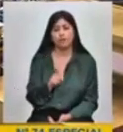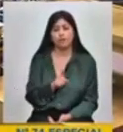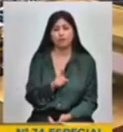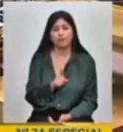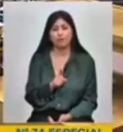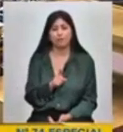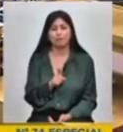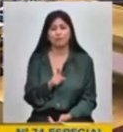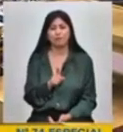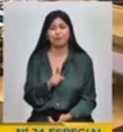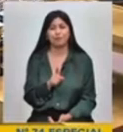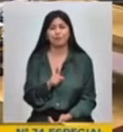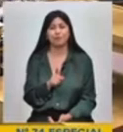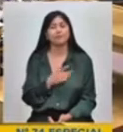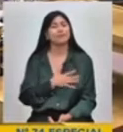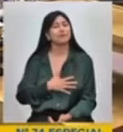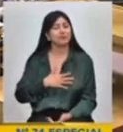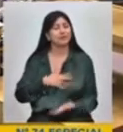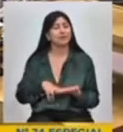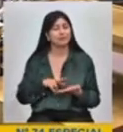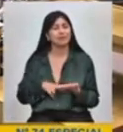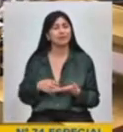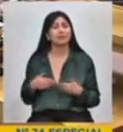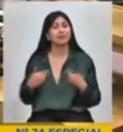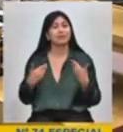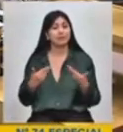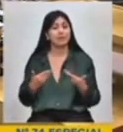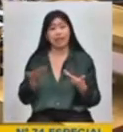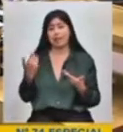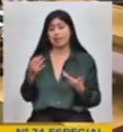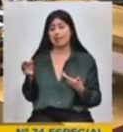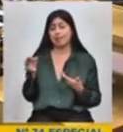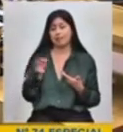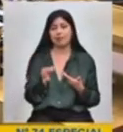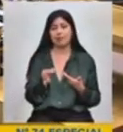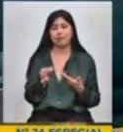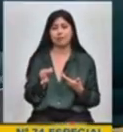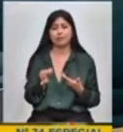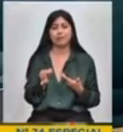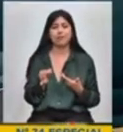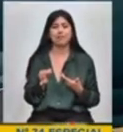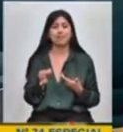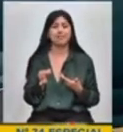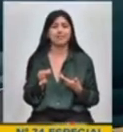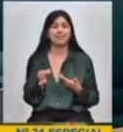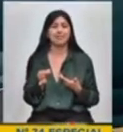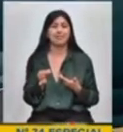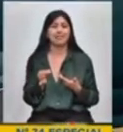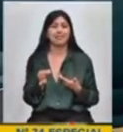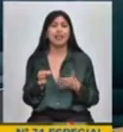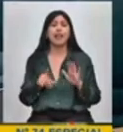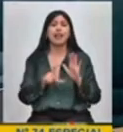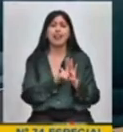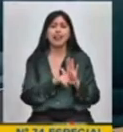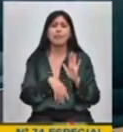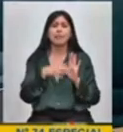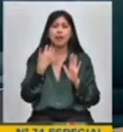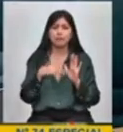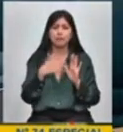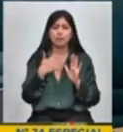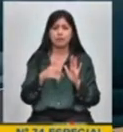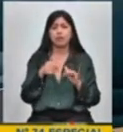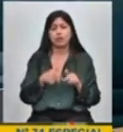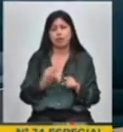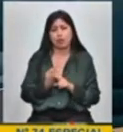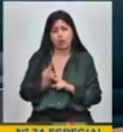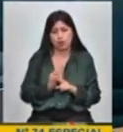que, lo decía ya mi antecesor, es sin lugar a duda la ley más importante la que hoy